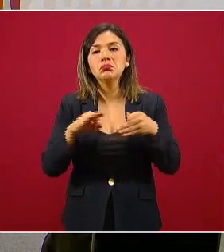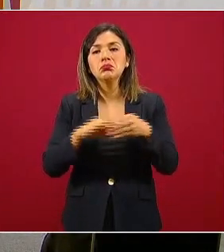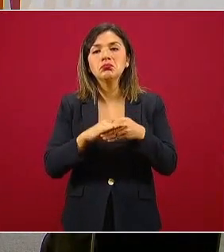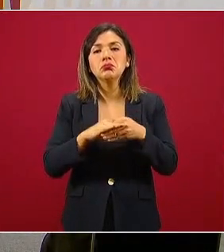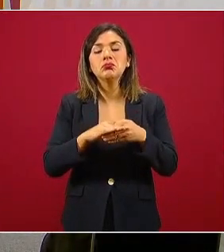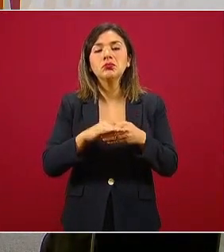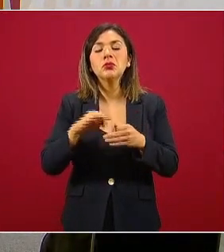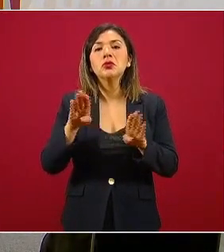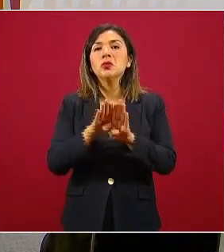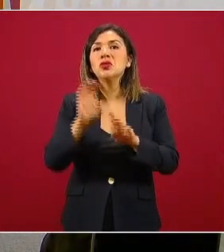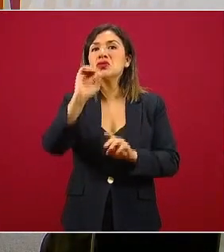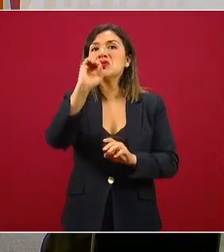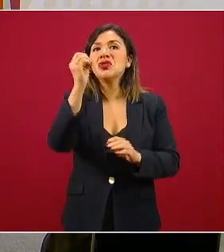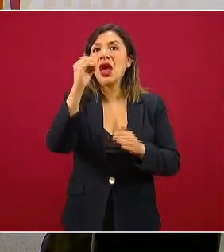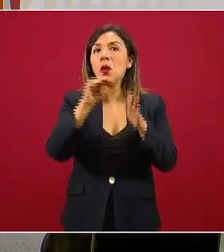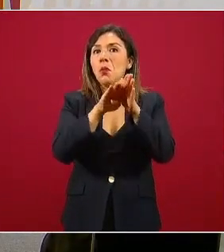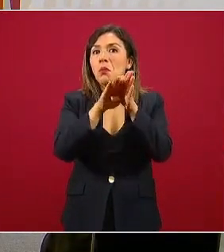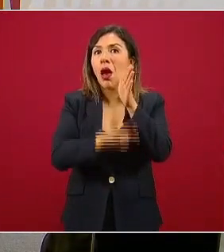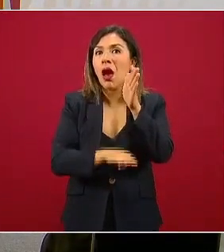bajo cero.